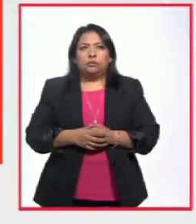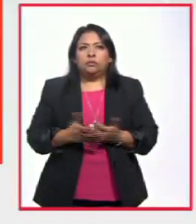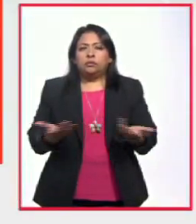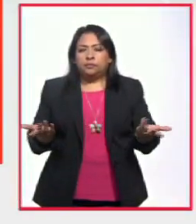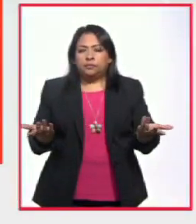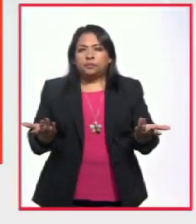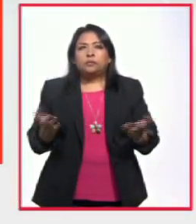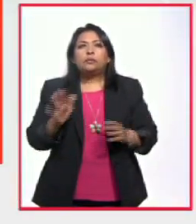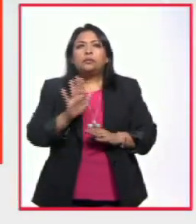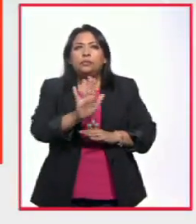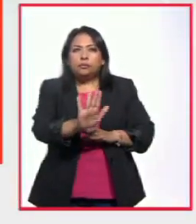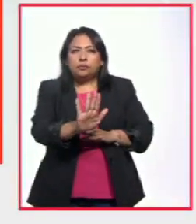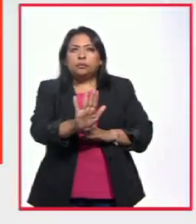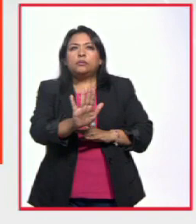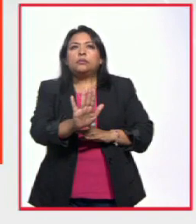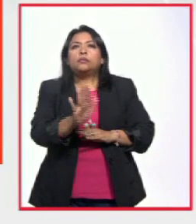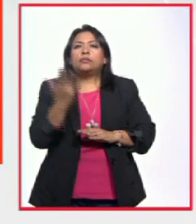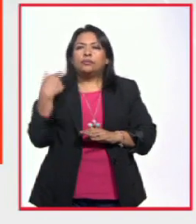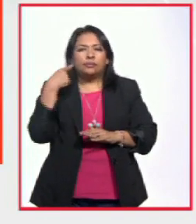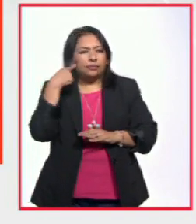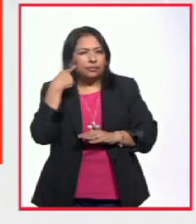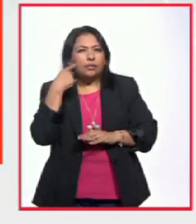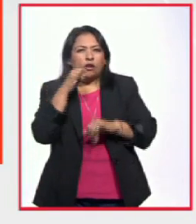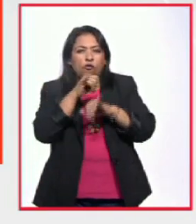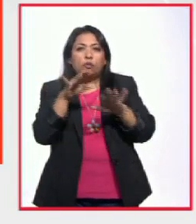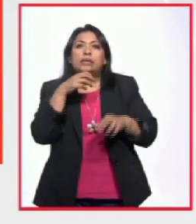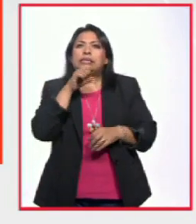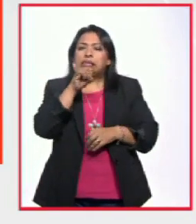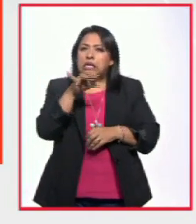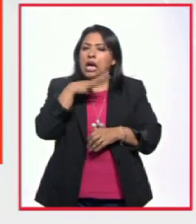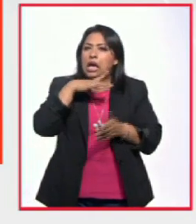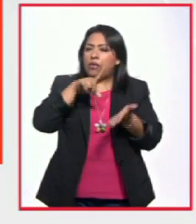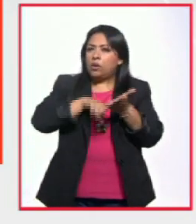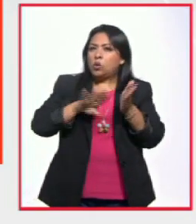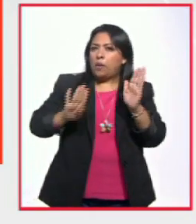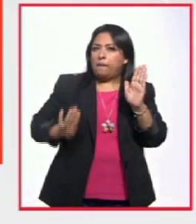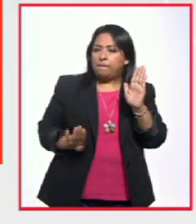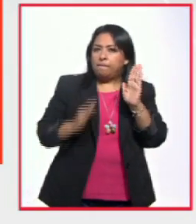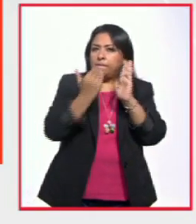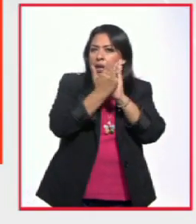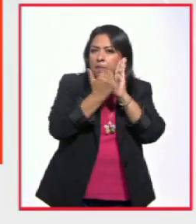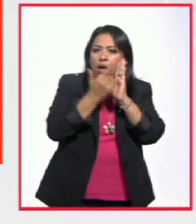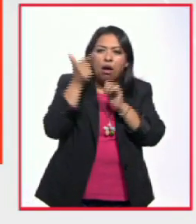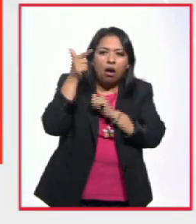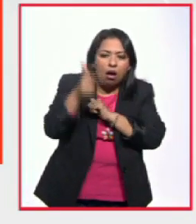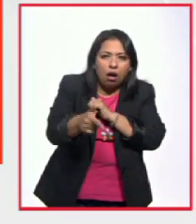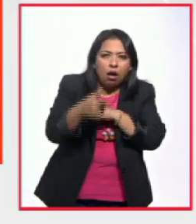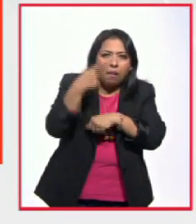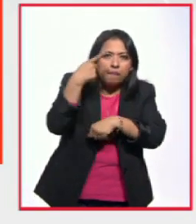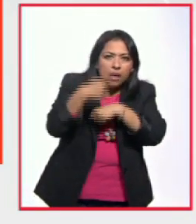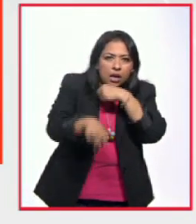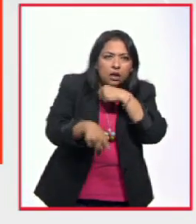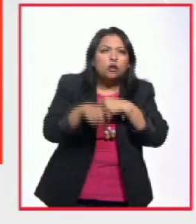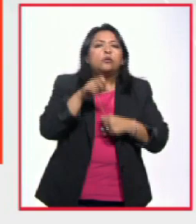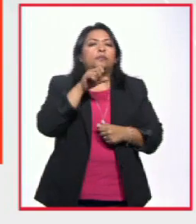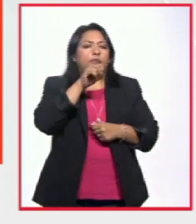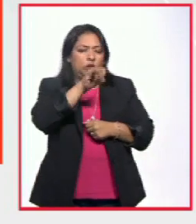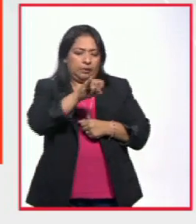César, entonces, ¿quiere decir ahora que estábamos escuchando eso que sí hay ciertos elementos que nos permiten identificar riesgos? Así